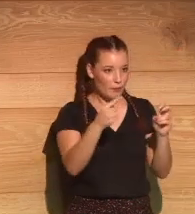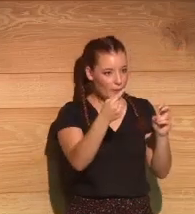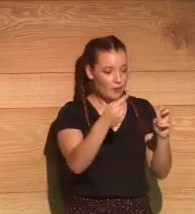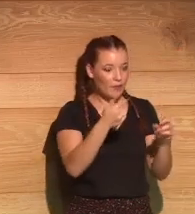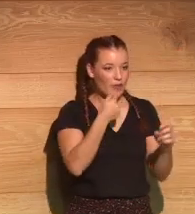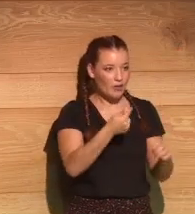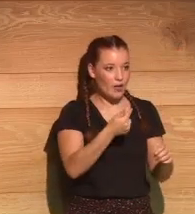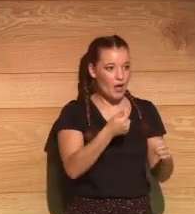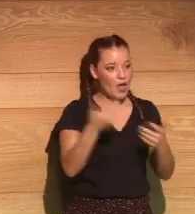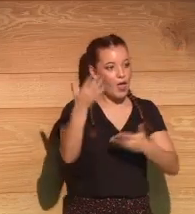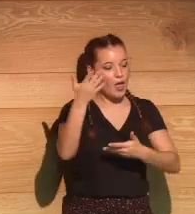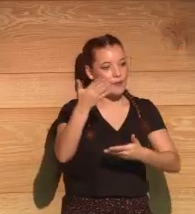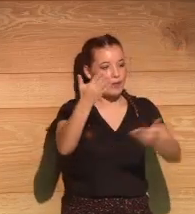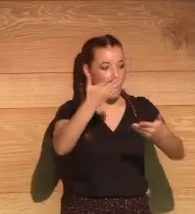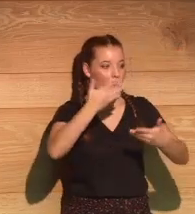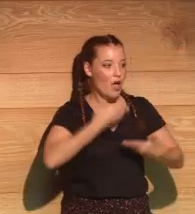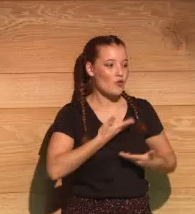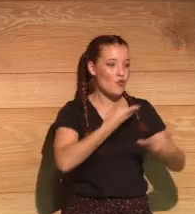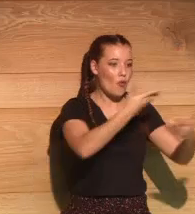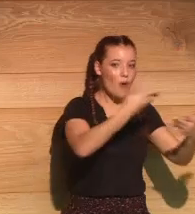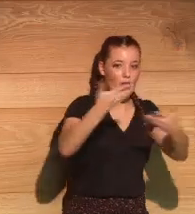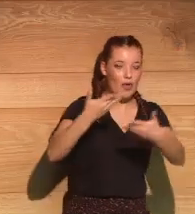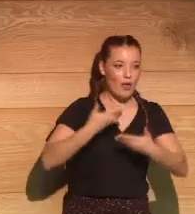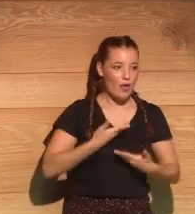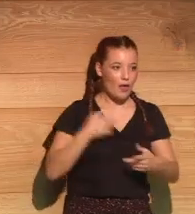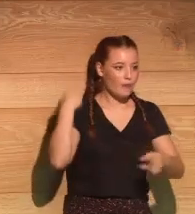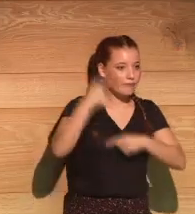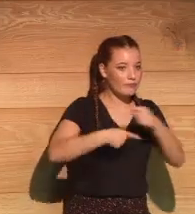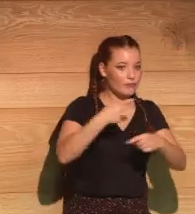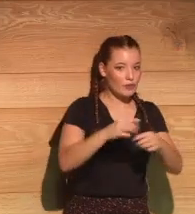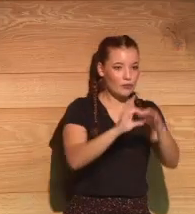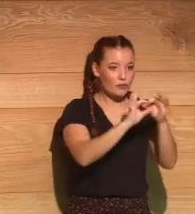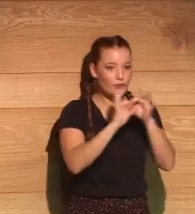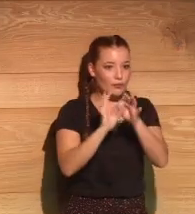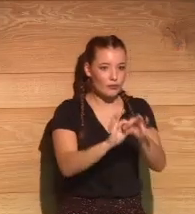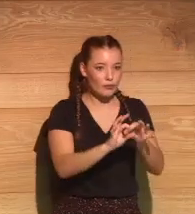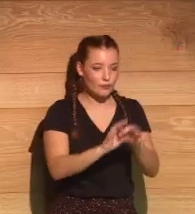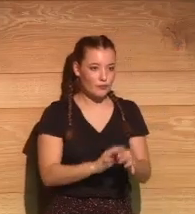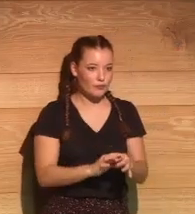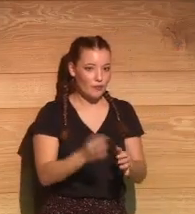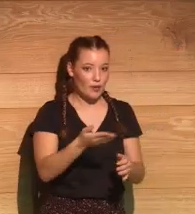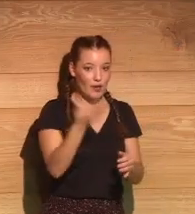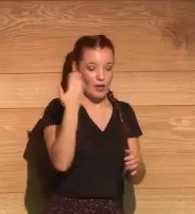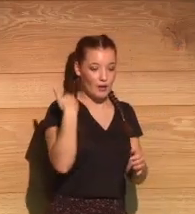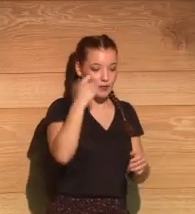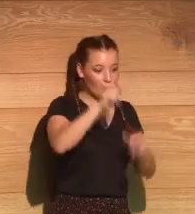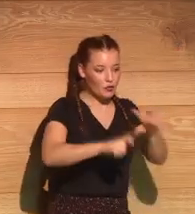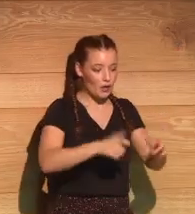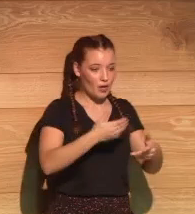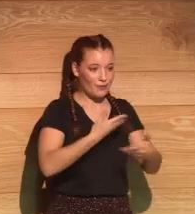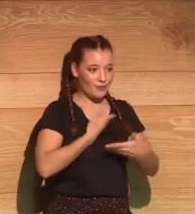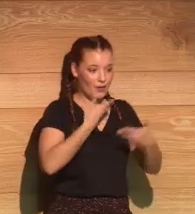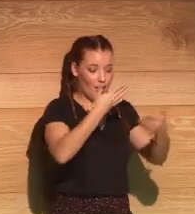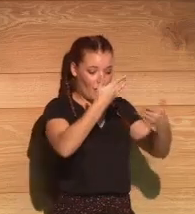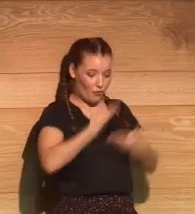intergeneracional. Esos ancianos que habían ayudado a sus nietos en la crisis de 2008 necesitaban ahora la ayuda de esta gente, ¿no?